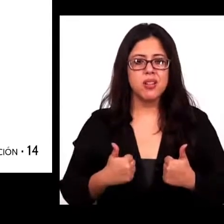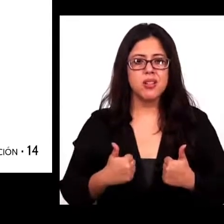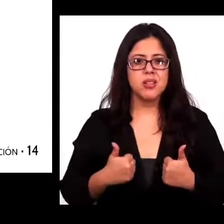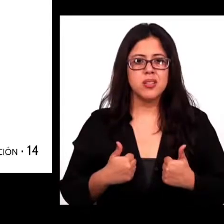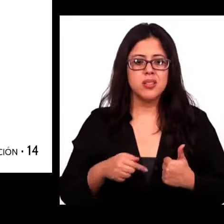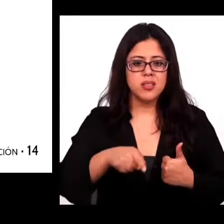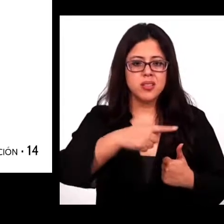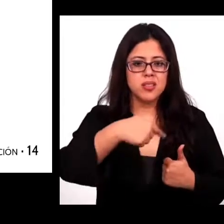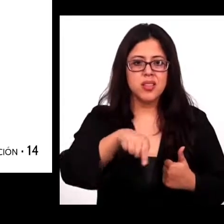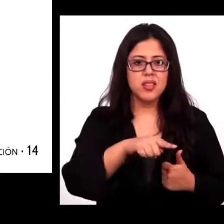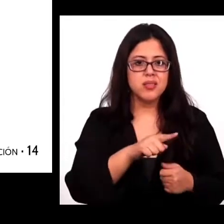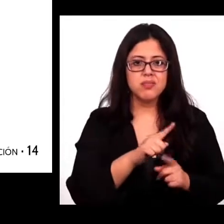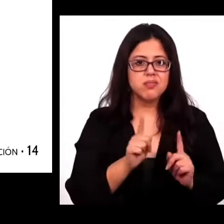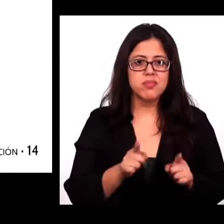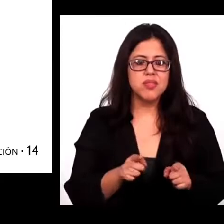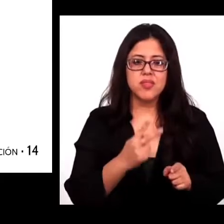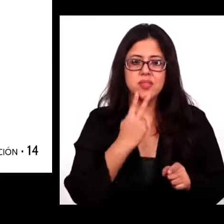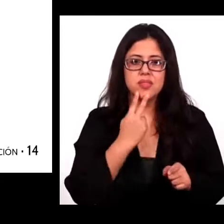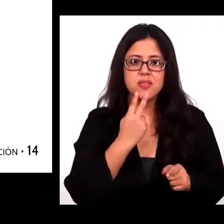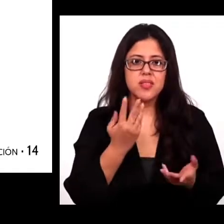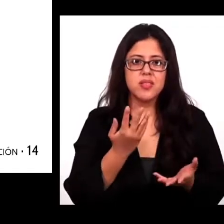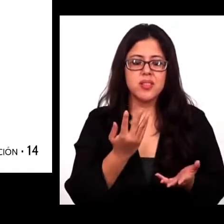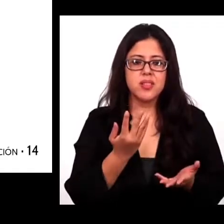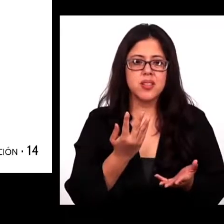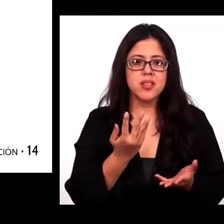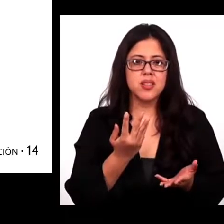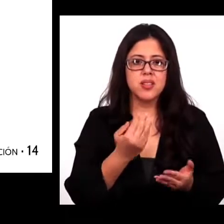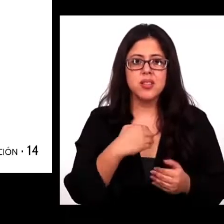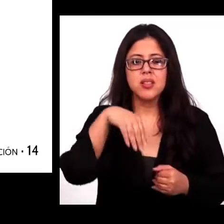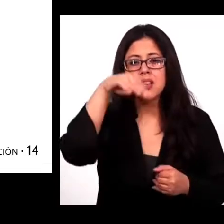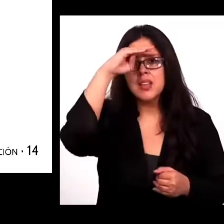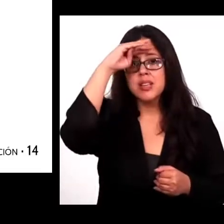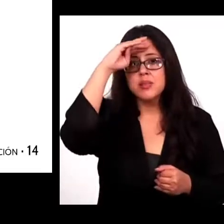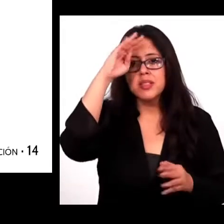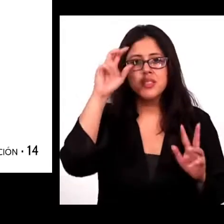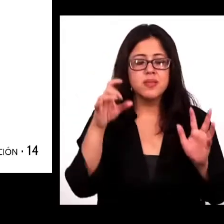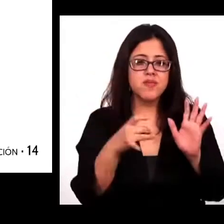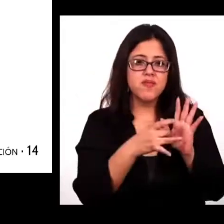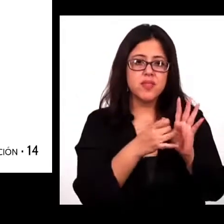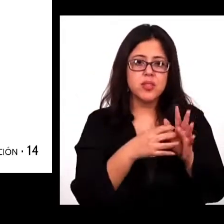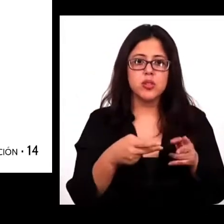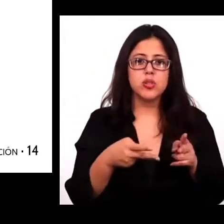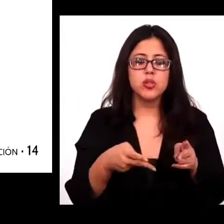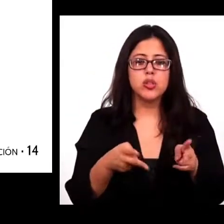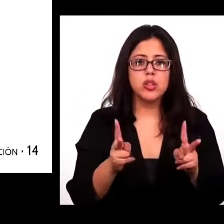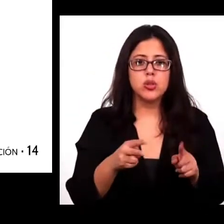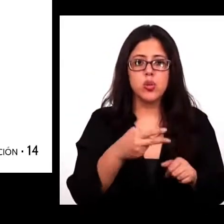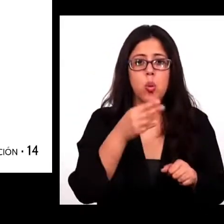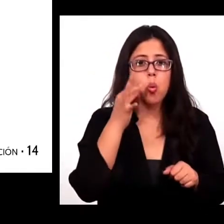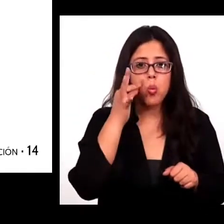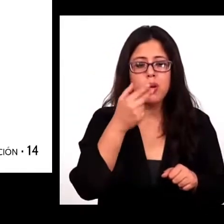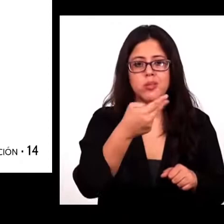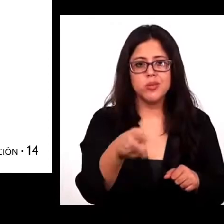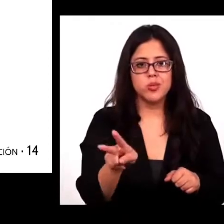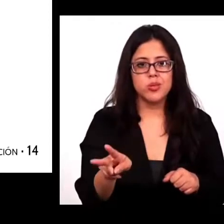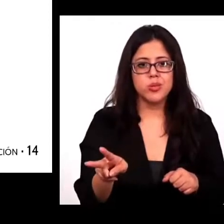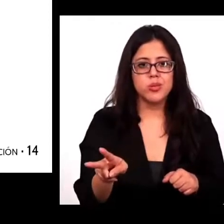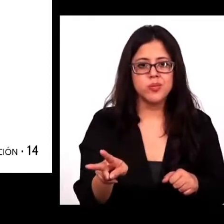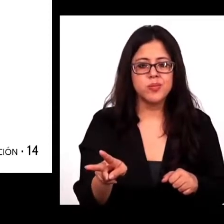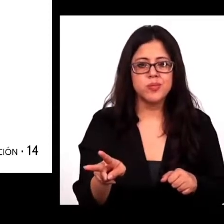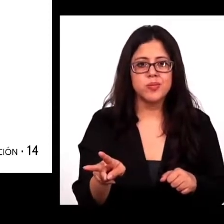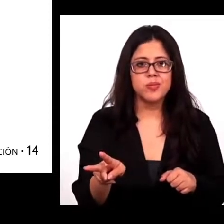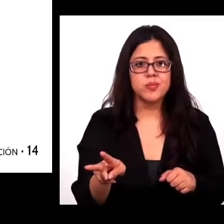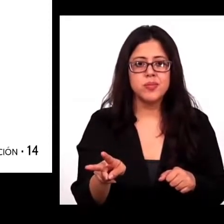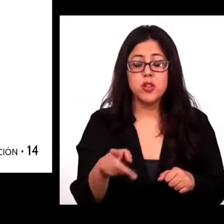por qué haber vivido la experiencia de violación a sus derechos humanos como les ha ocurrido. Si no